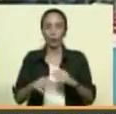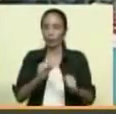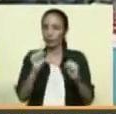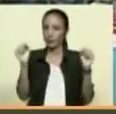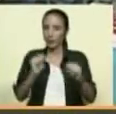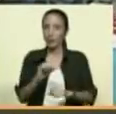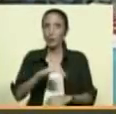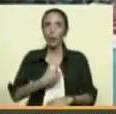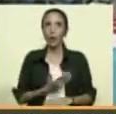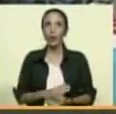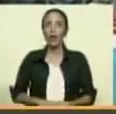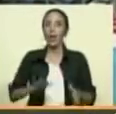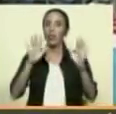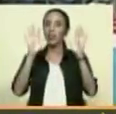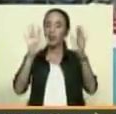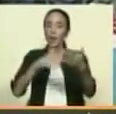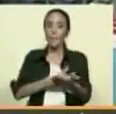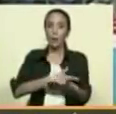Buche.